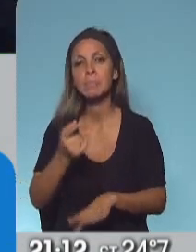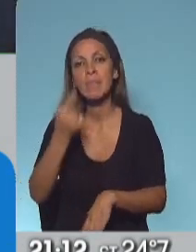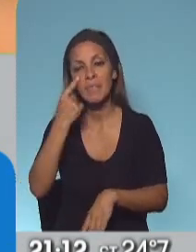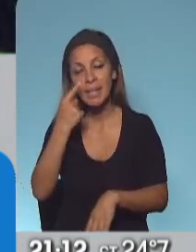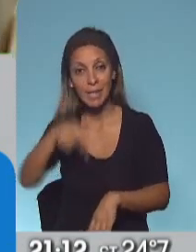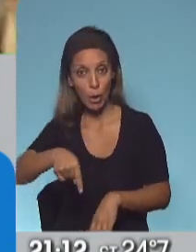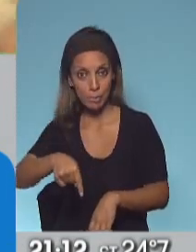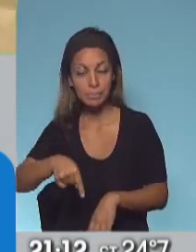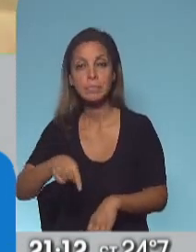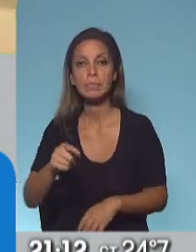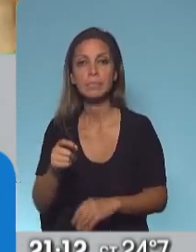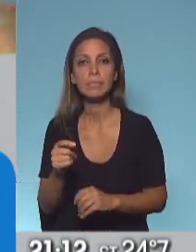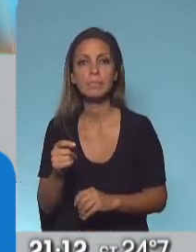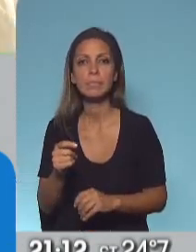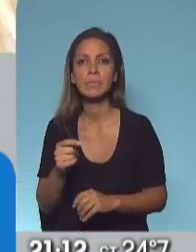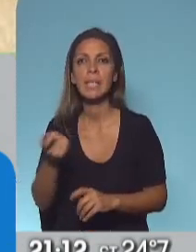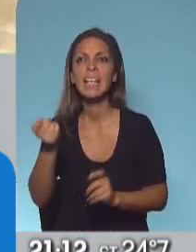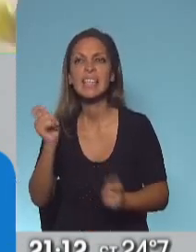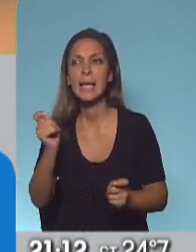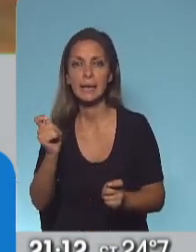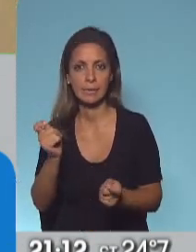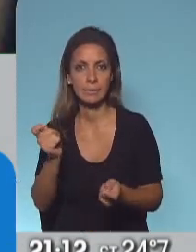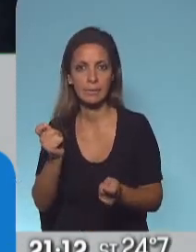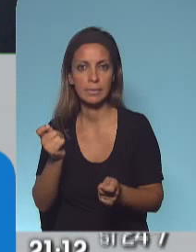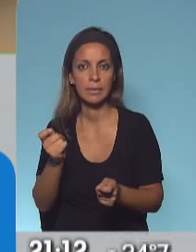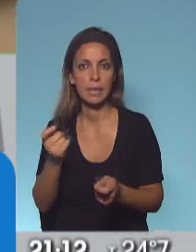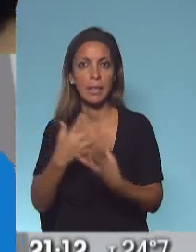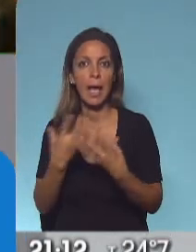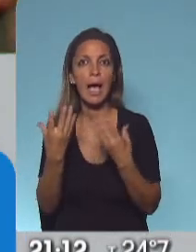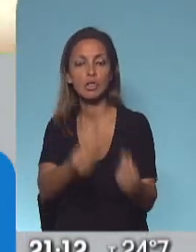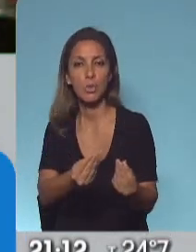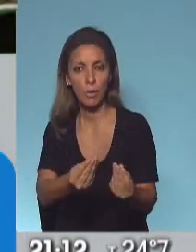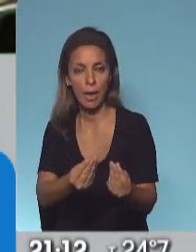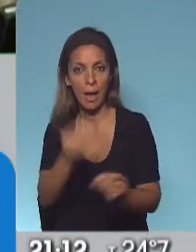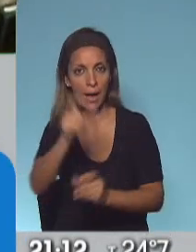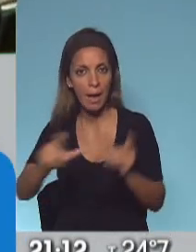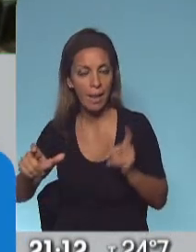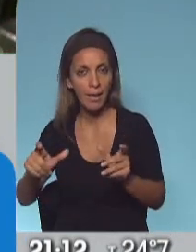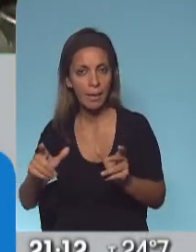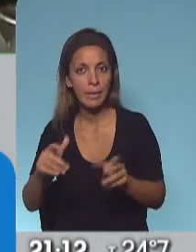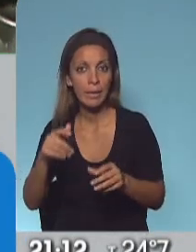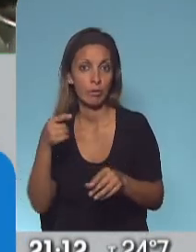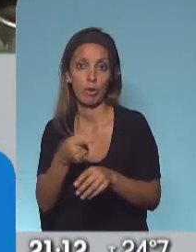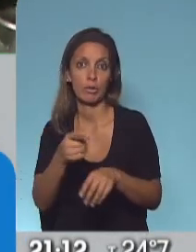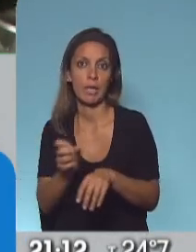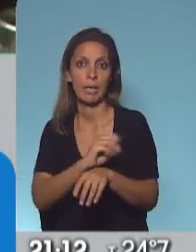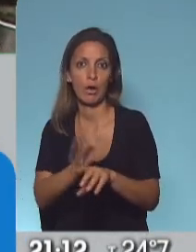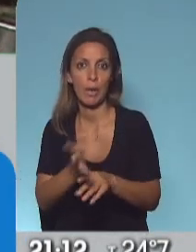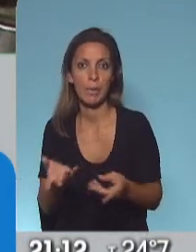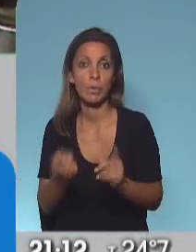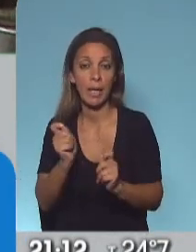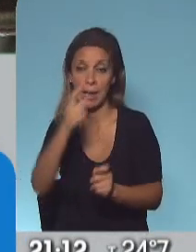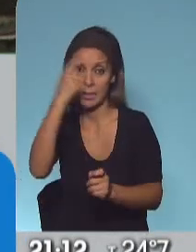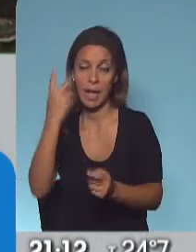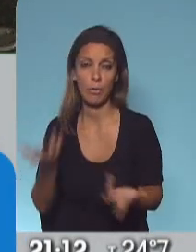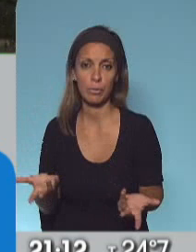hoy, ¿quién es el rescatista o frente a la pandemia? Bueno, ese es básicamente el Estado, pero digo